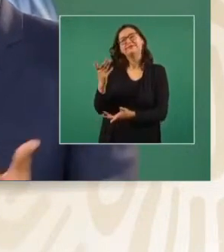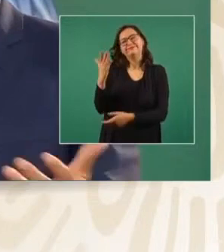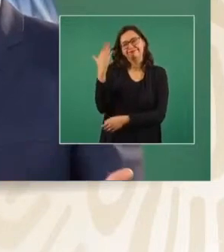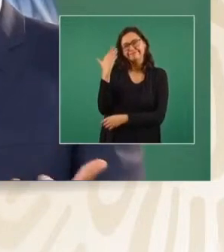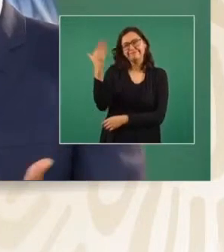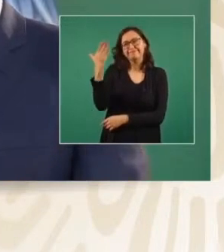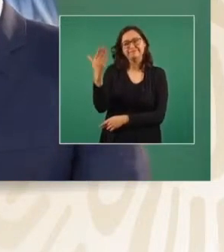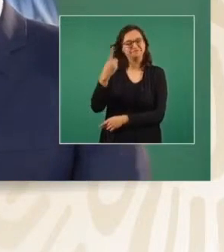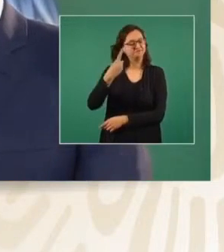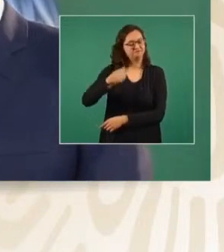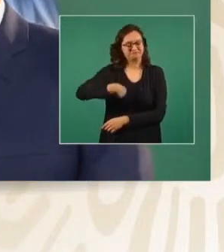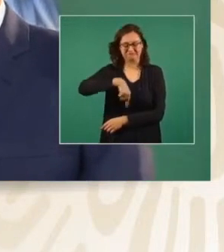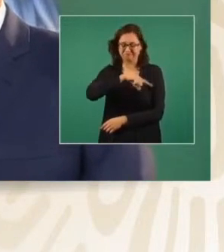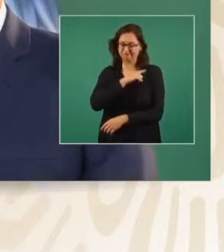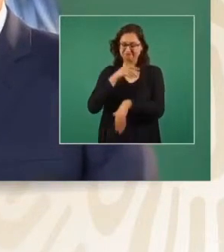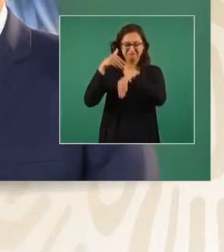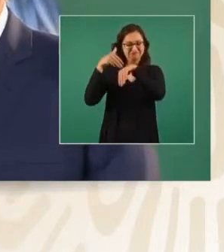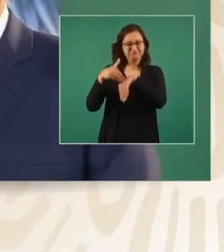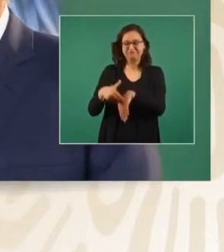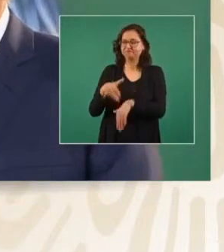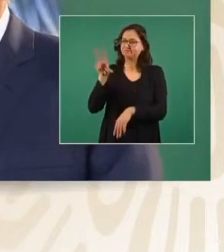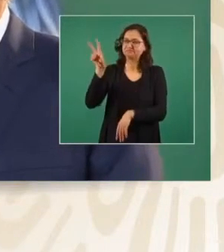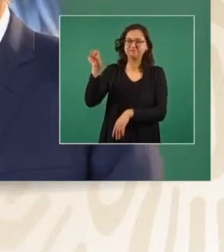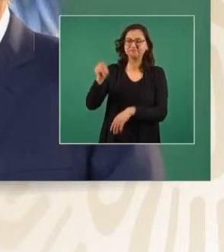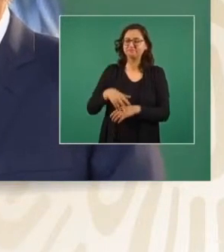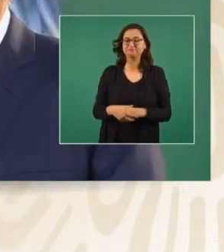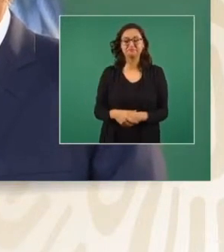a aplicarlas en México.